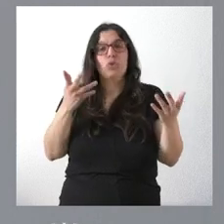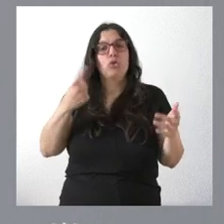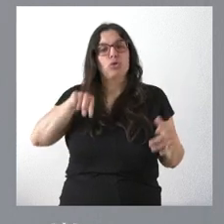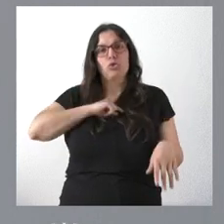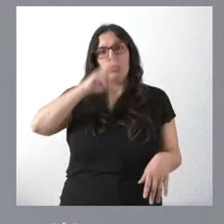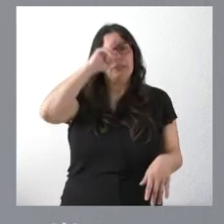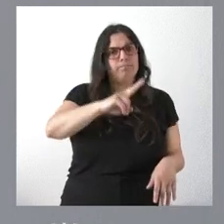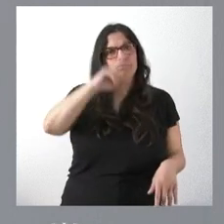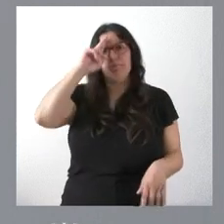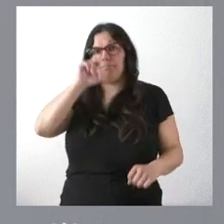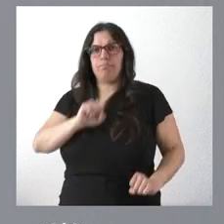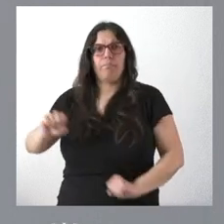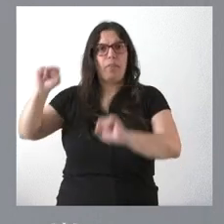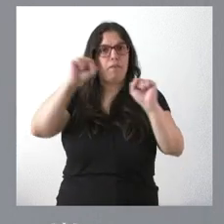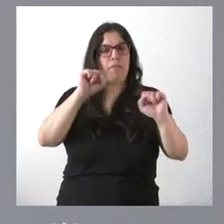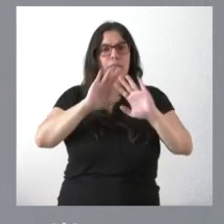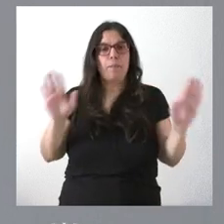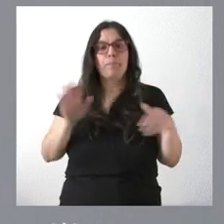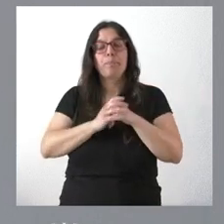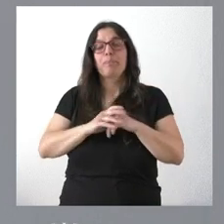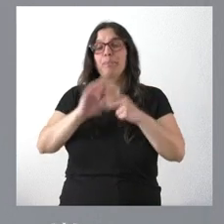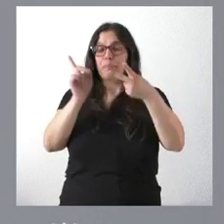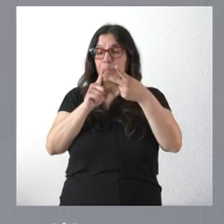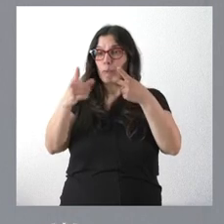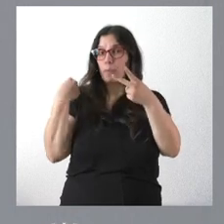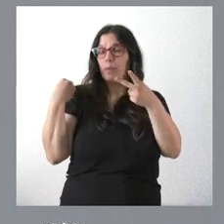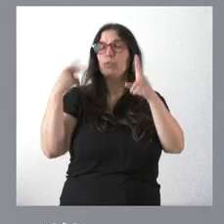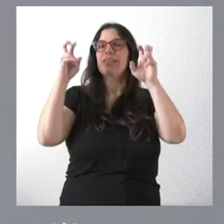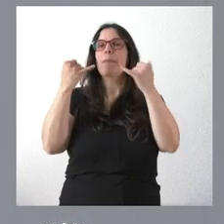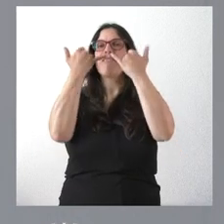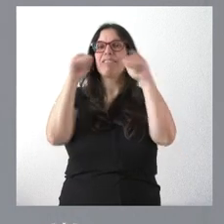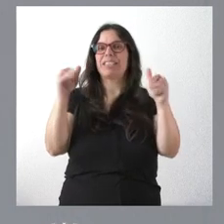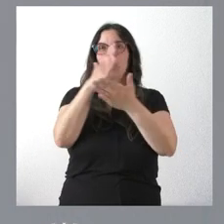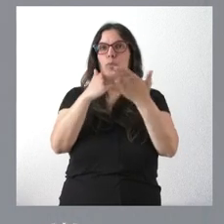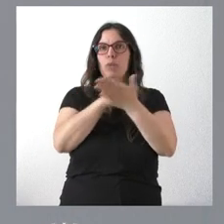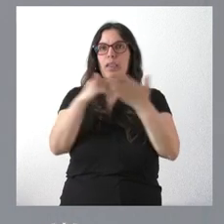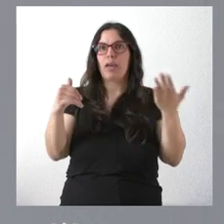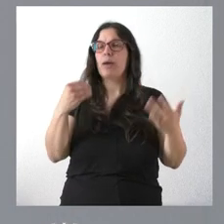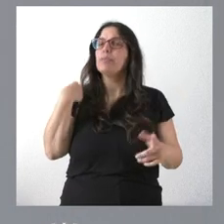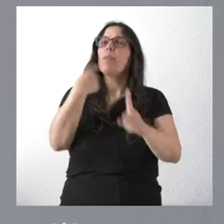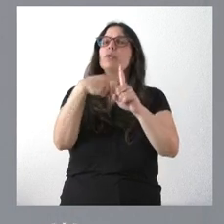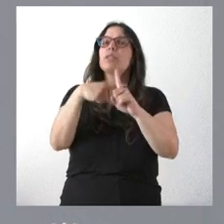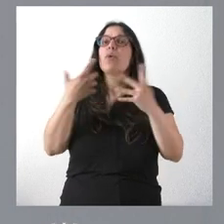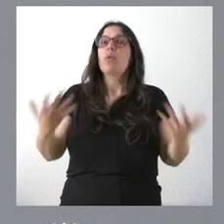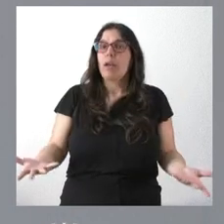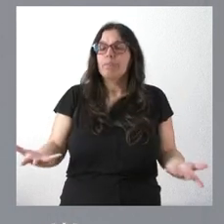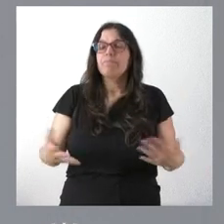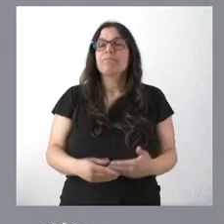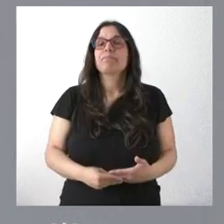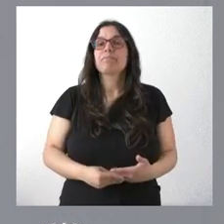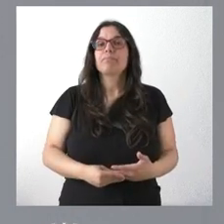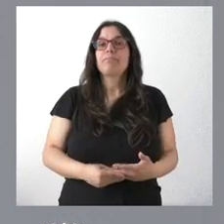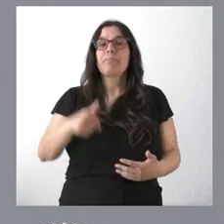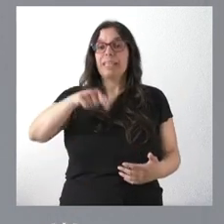respetamos y defendemos. Y plantea una última cuestión, que son las fiestas de la comunidad. Yo me quedo con lo positivo, que es que ya este